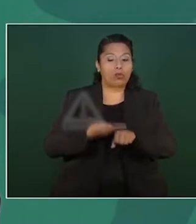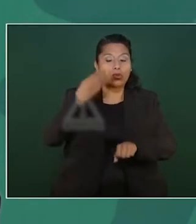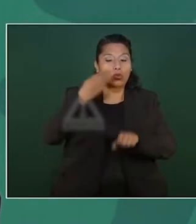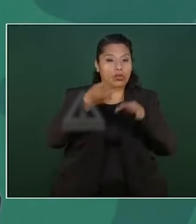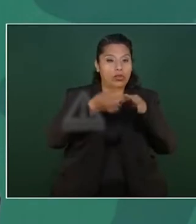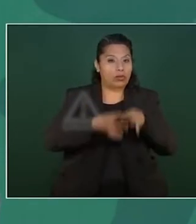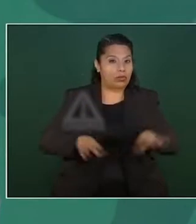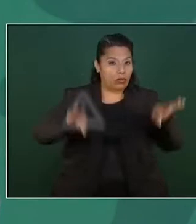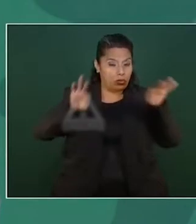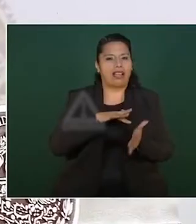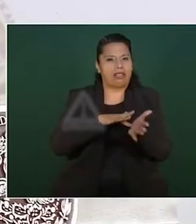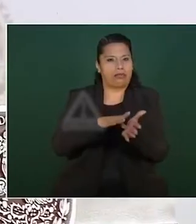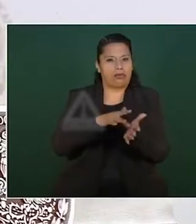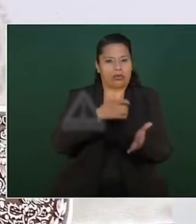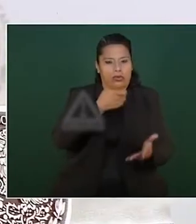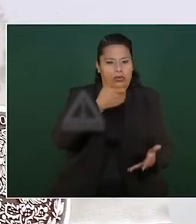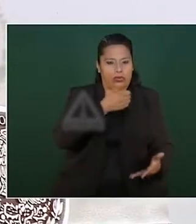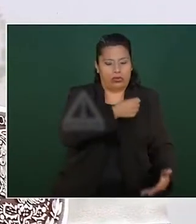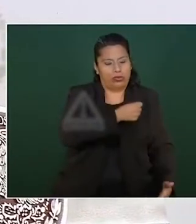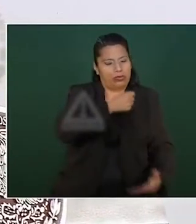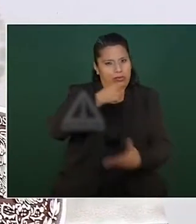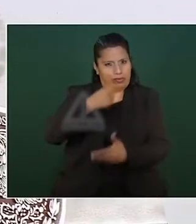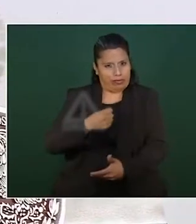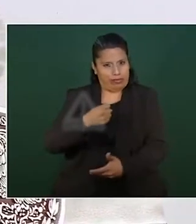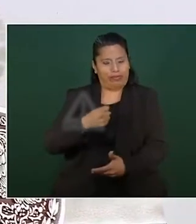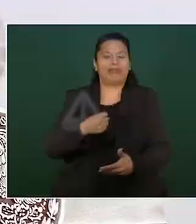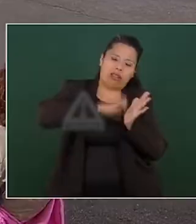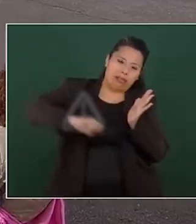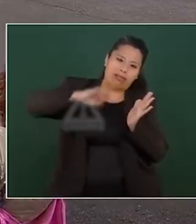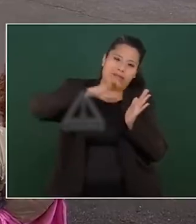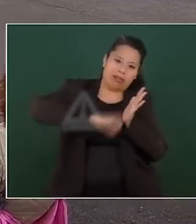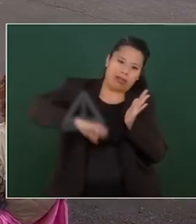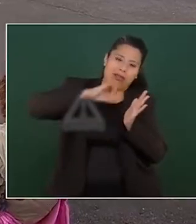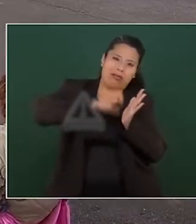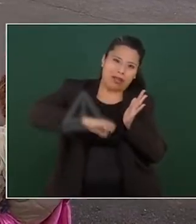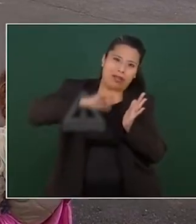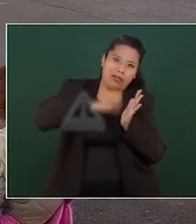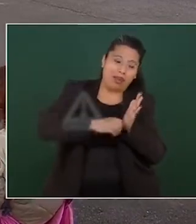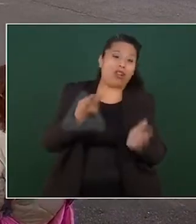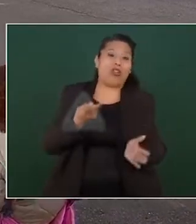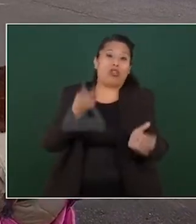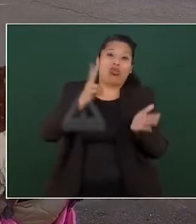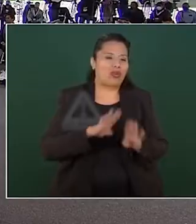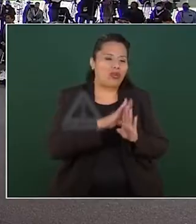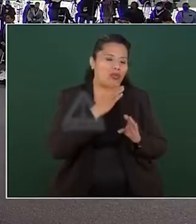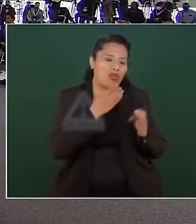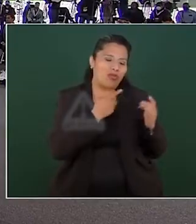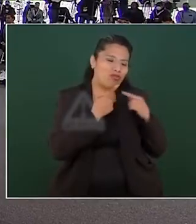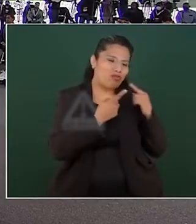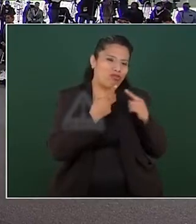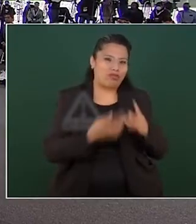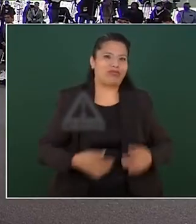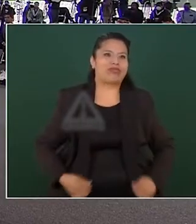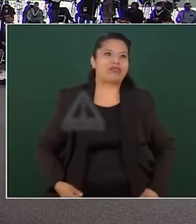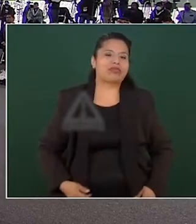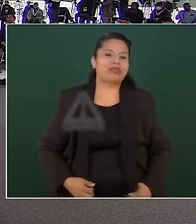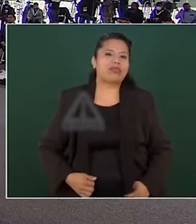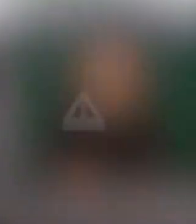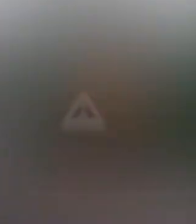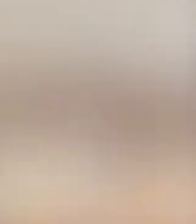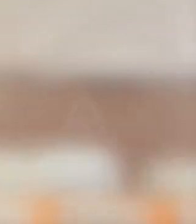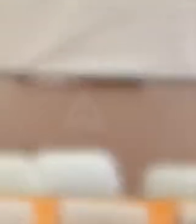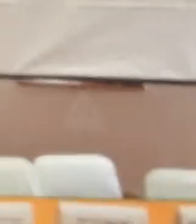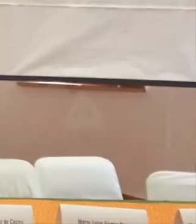prensa mañanera que ante la falta de agua en el norte de México, se vetaría la producción de cerveza y que se plantearía enviar a las empresas al